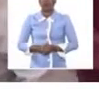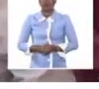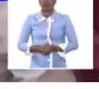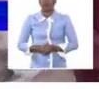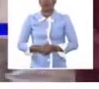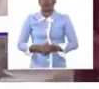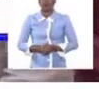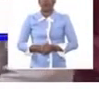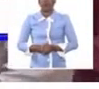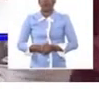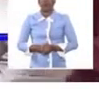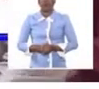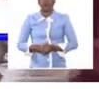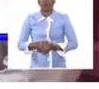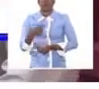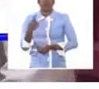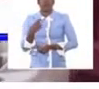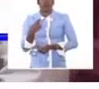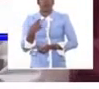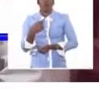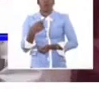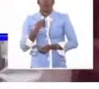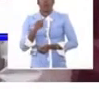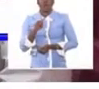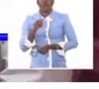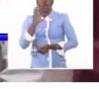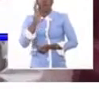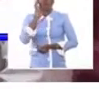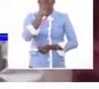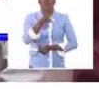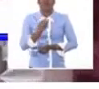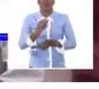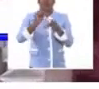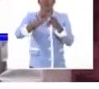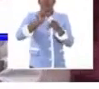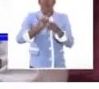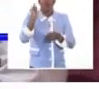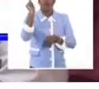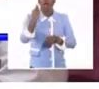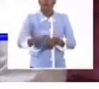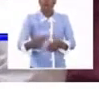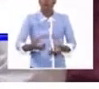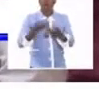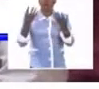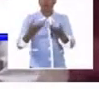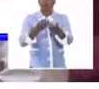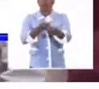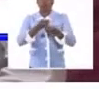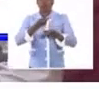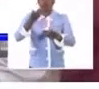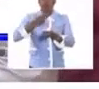Mira esta que está aquí atrás ahora, te voy a decir. Espérate, sí. Está espalda completamente hablando con otra persona.